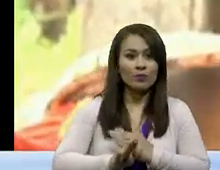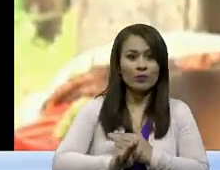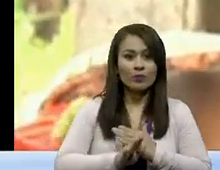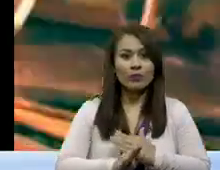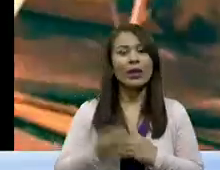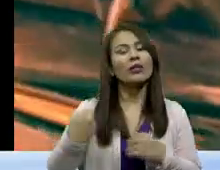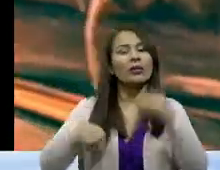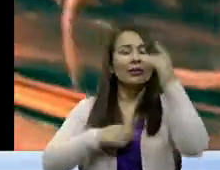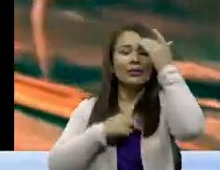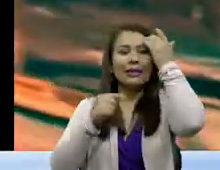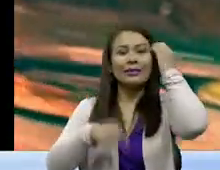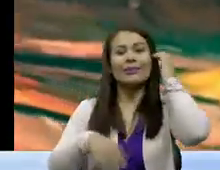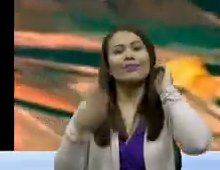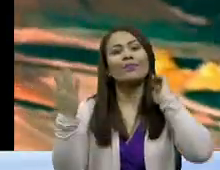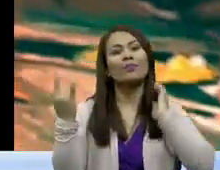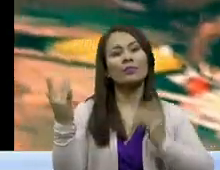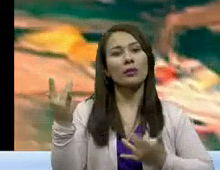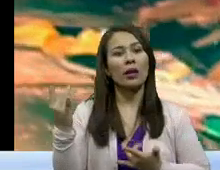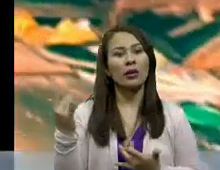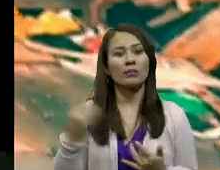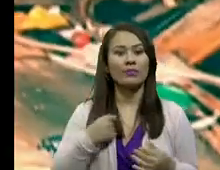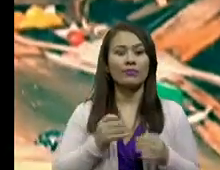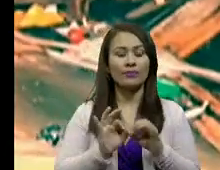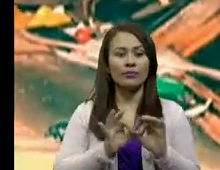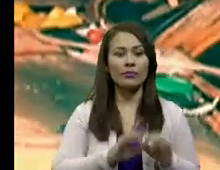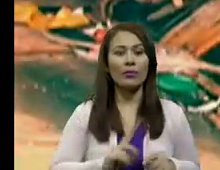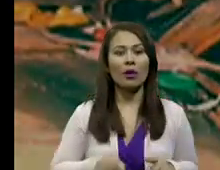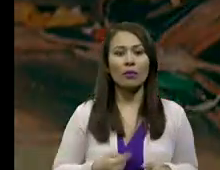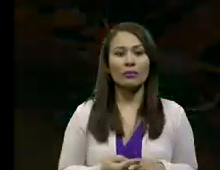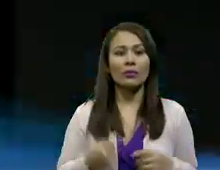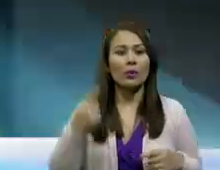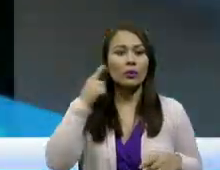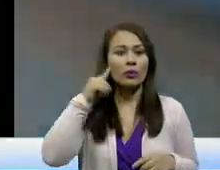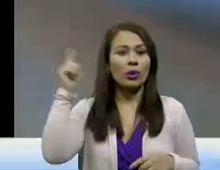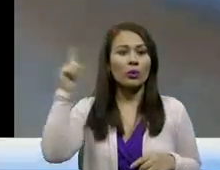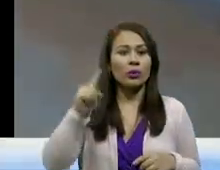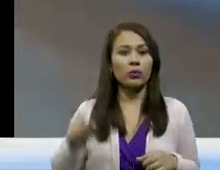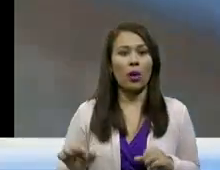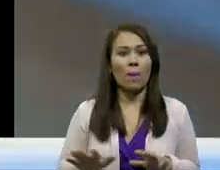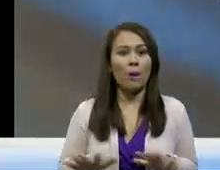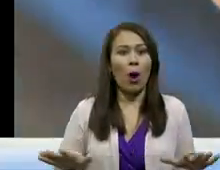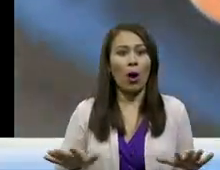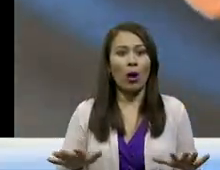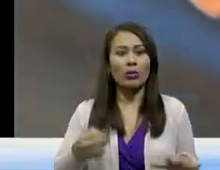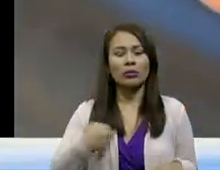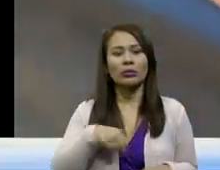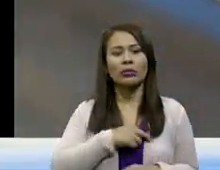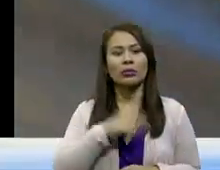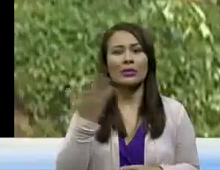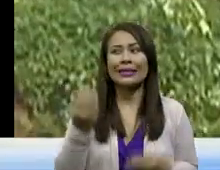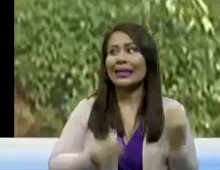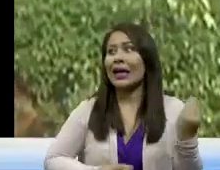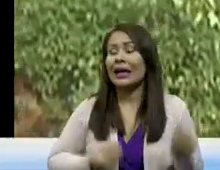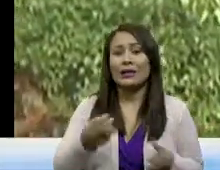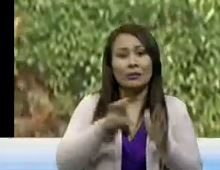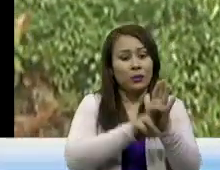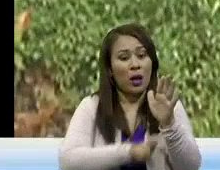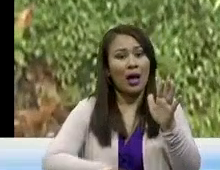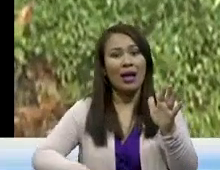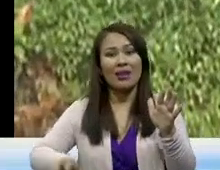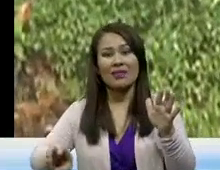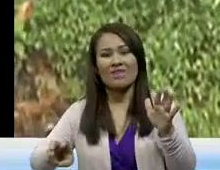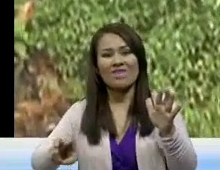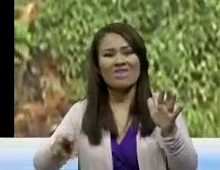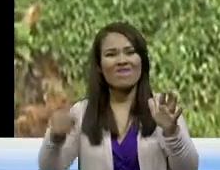dormir. Cuando hubo un estruendo, quisimos salir pero ya no nos dio tiempo a la puerta. Producto de la